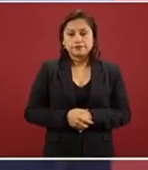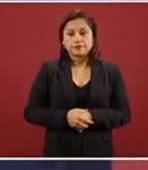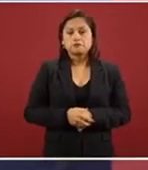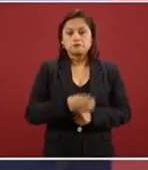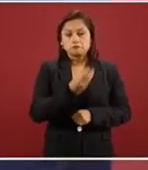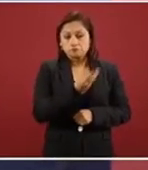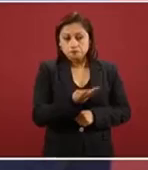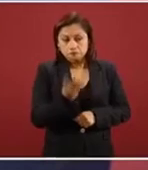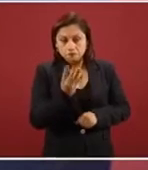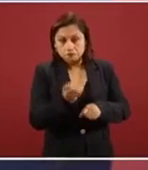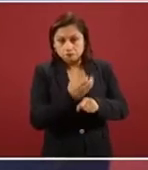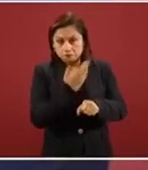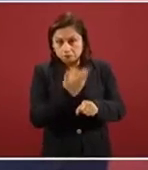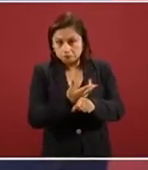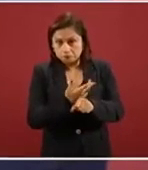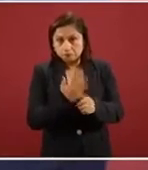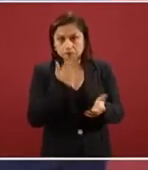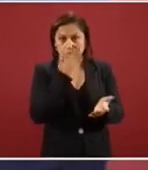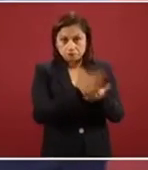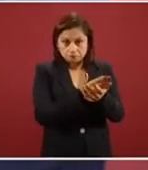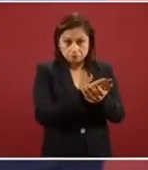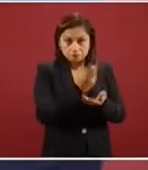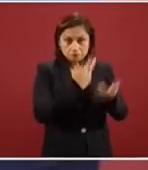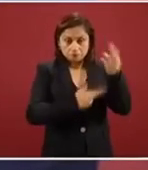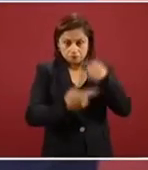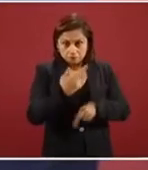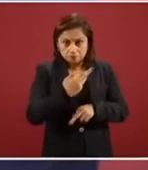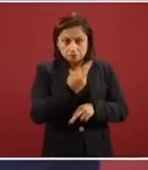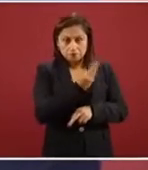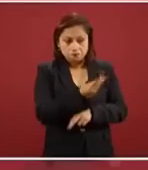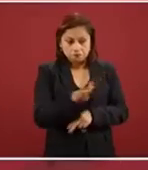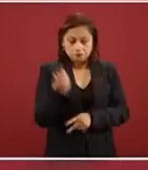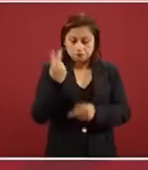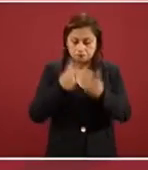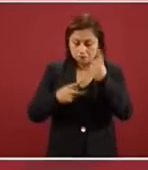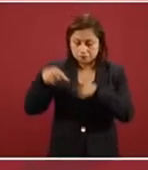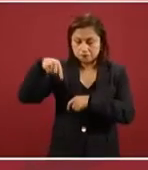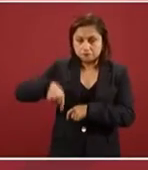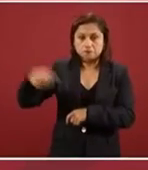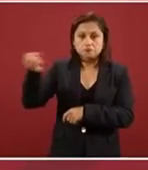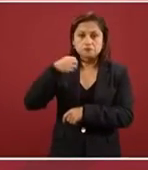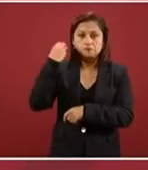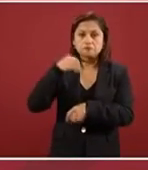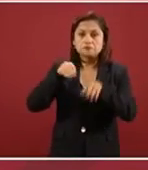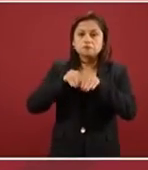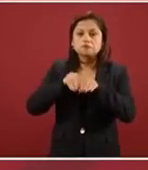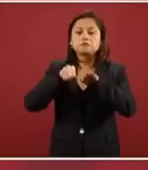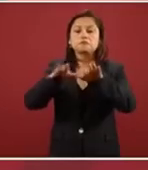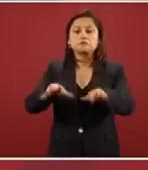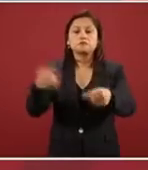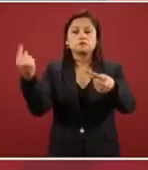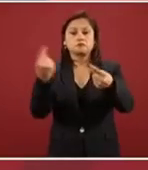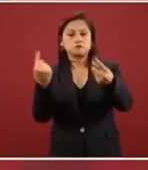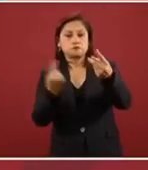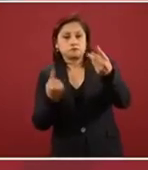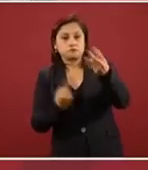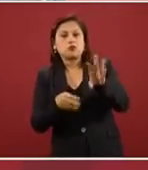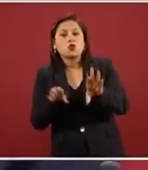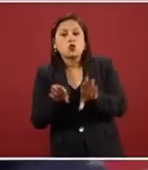vendrían a presentarles el plan y a informarles para que se